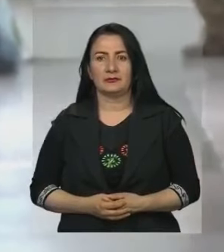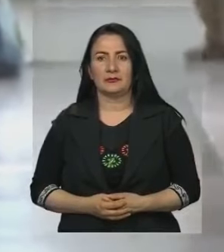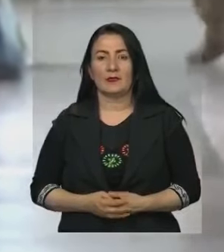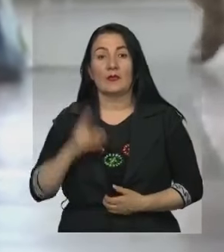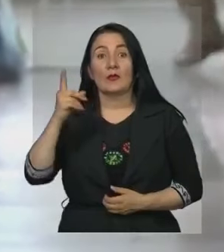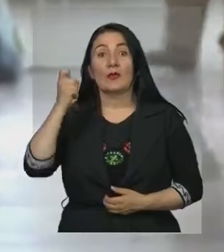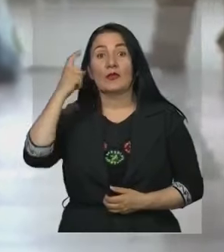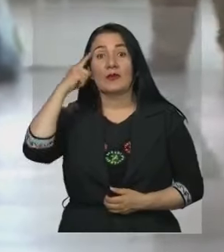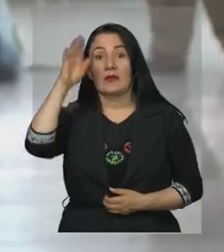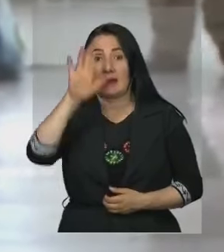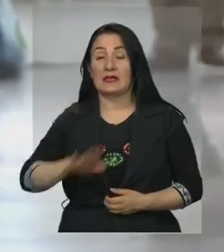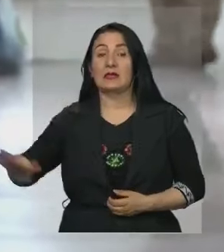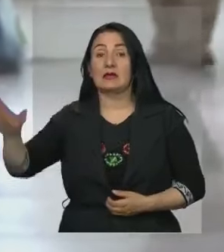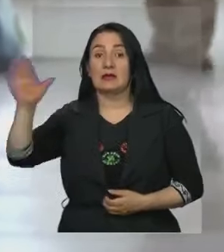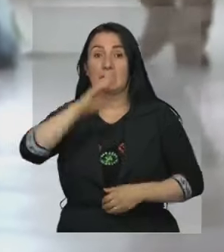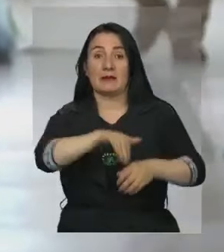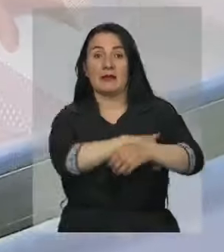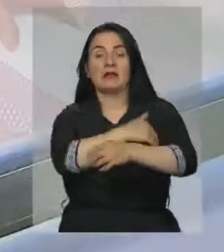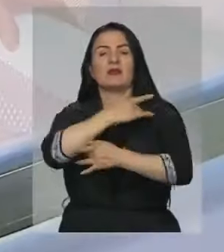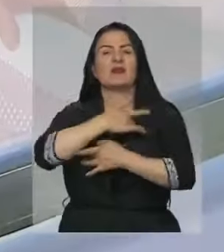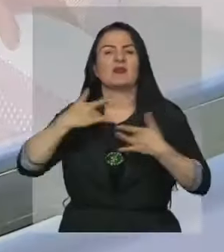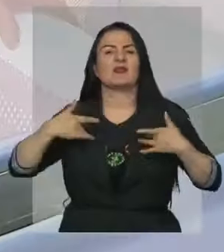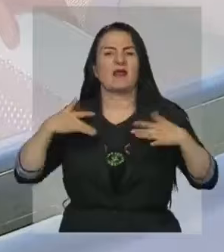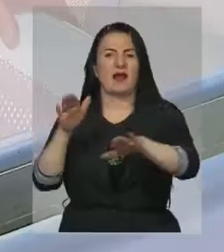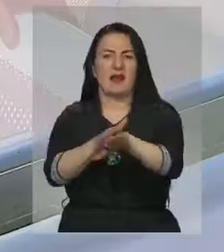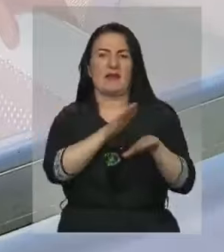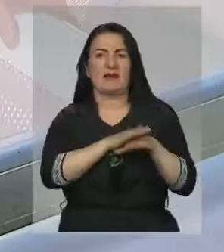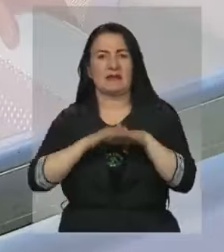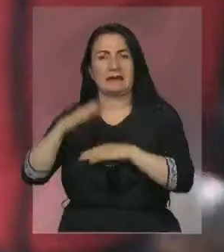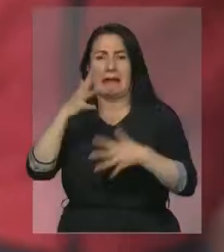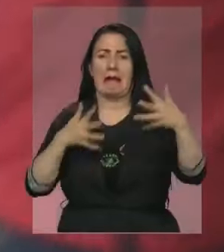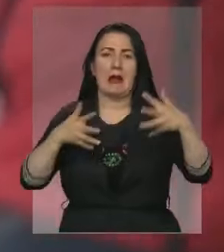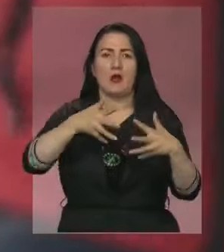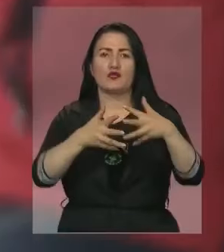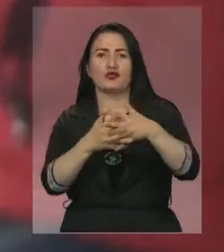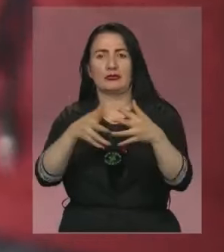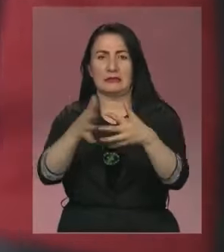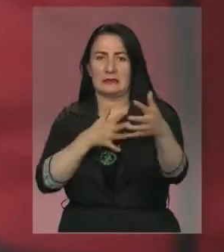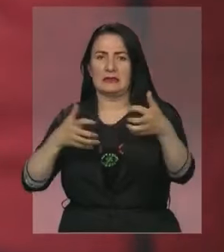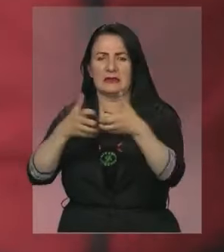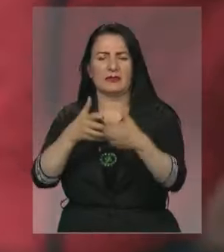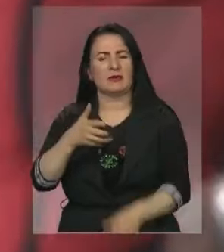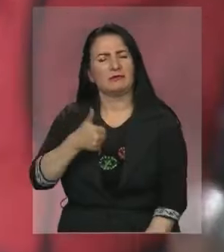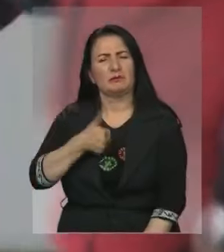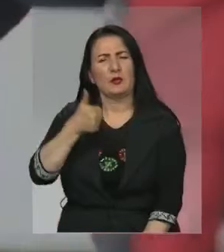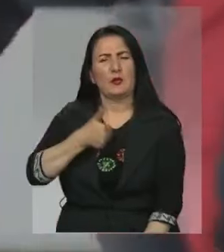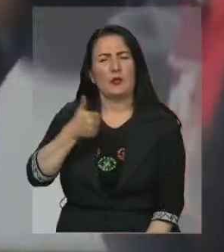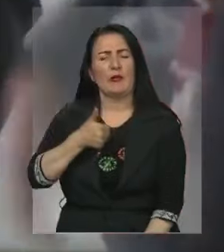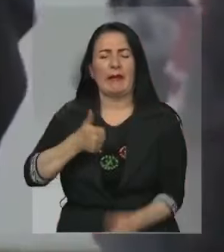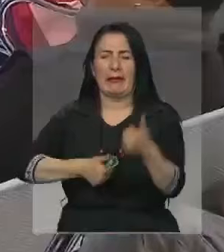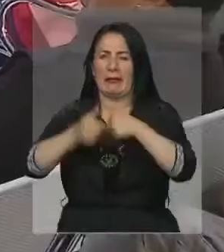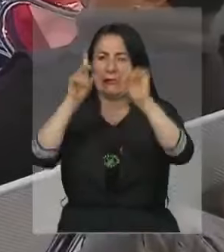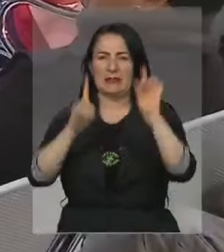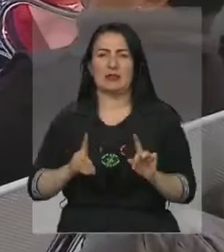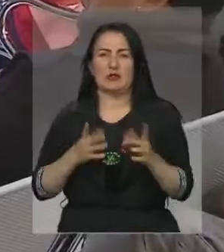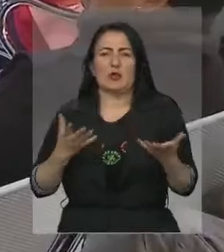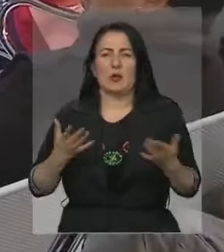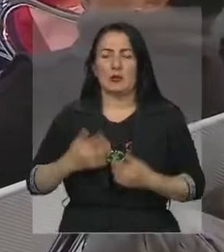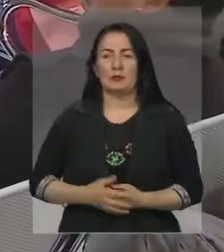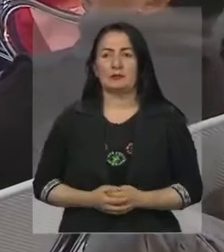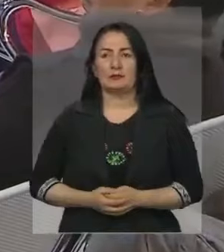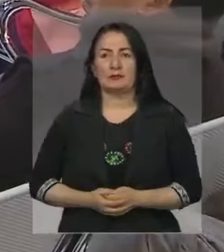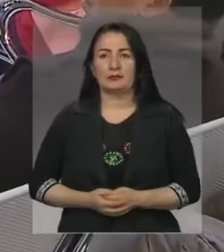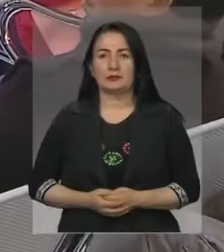El Gobierno Nacional junto al Ministerio de Salud anuncian ajustes en el sistema. Los expertos hablan sobre lo que esta decisión significa.